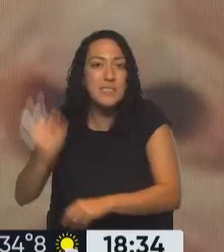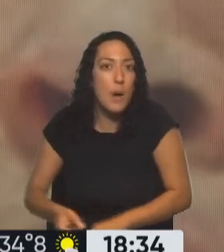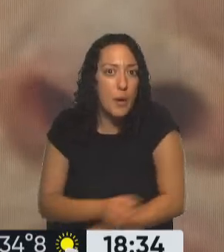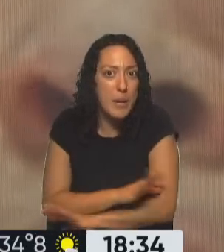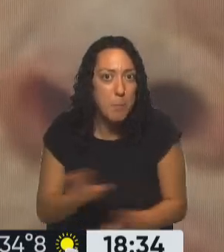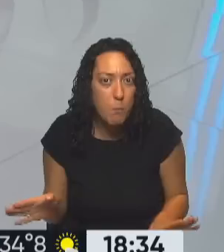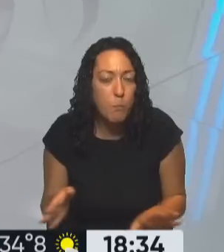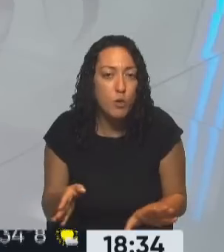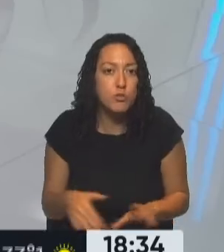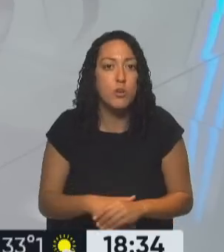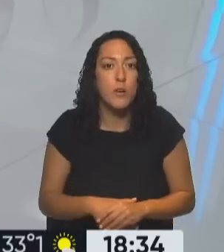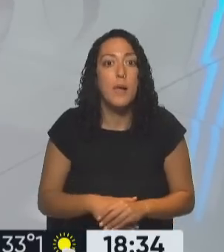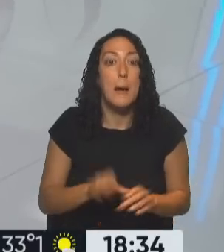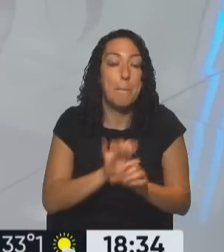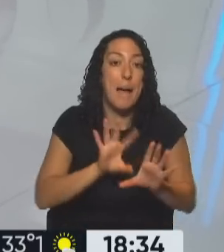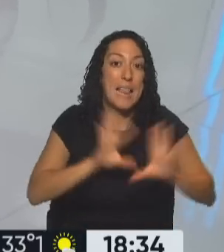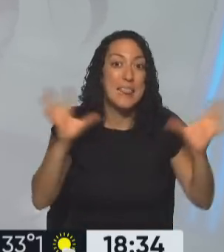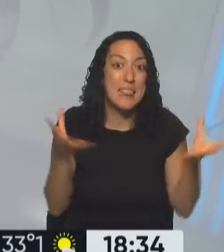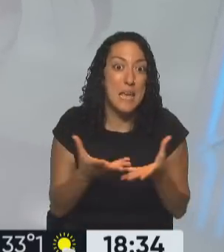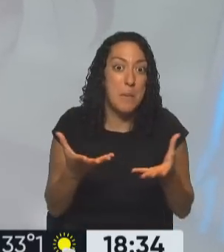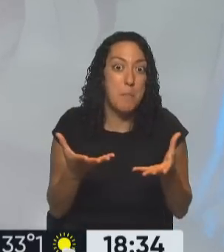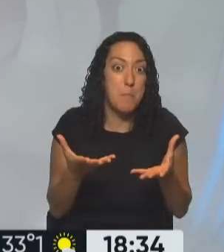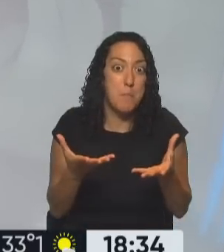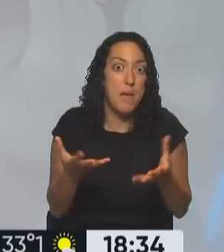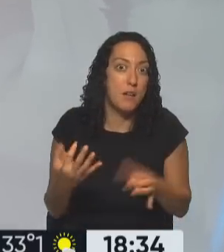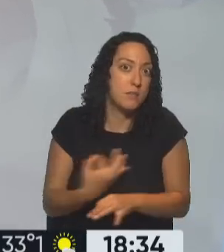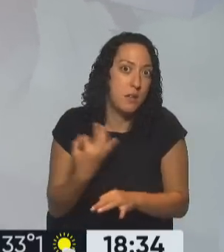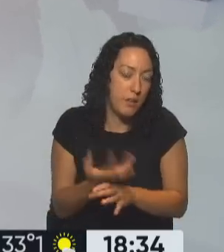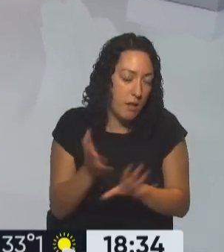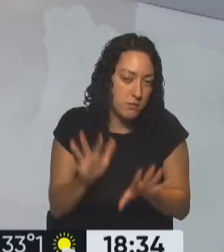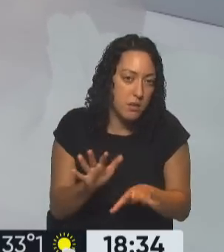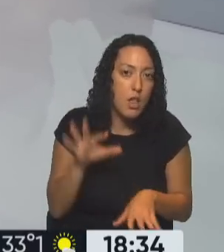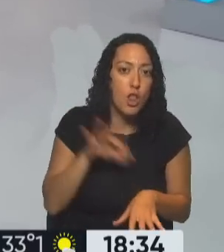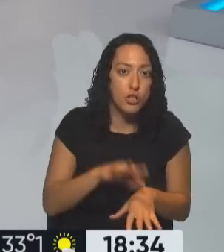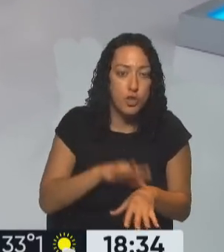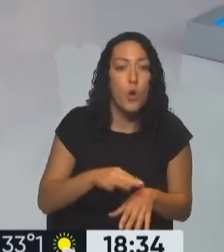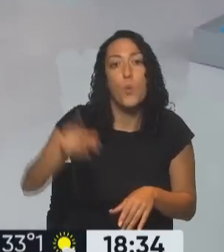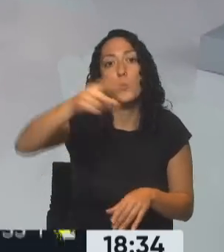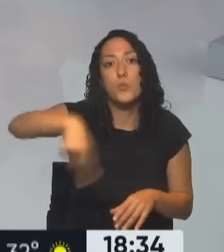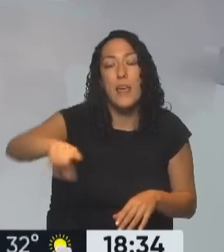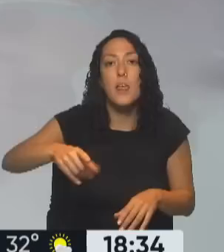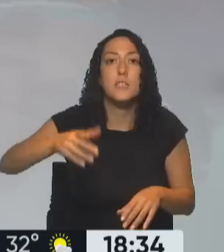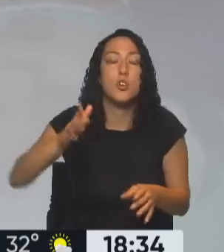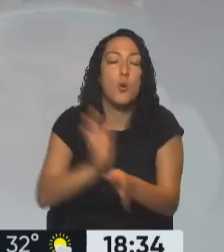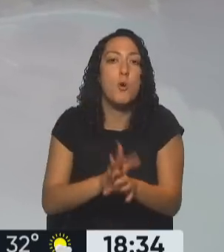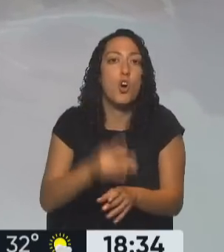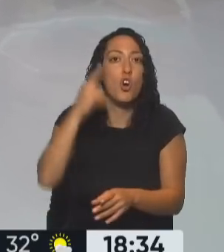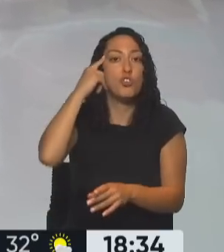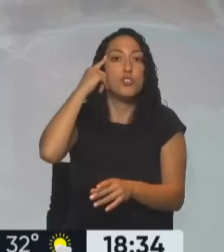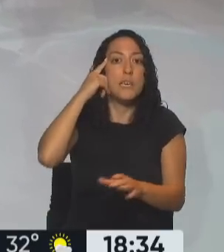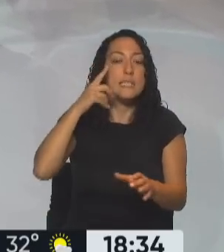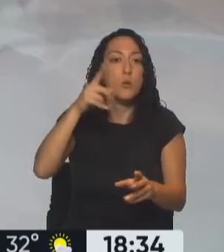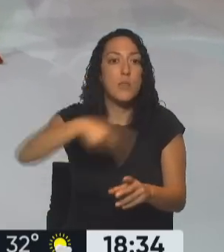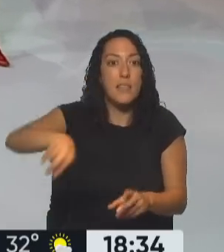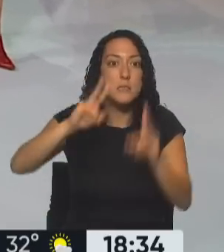Vaya si tenía para dejarnos la pandemia, Doc. Sí. Y desde aquí ustedes también generando conciencia, ¿no? A medida que estudiaban,